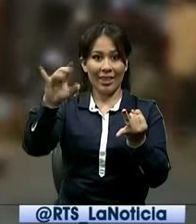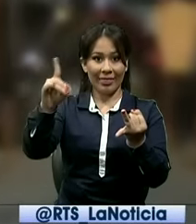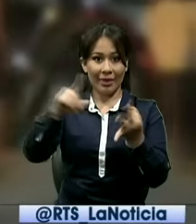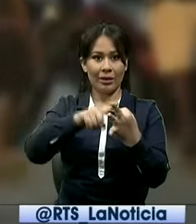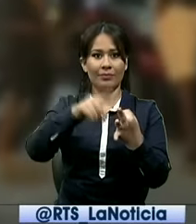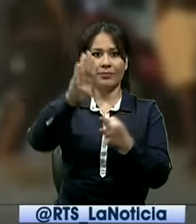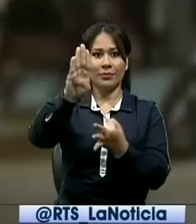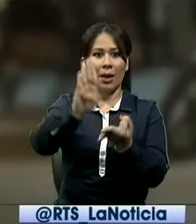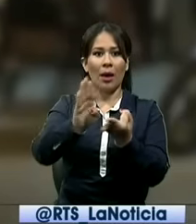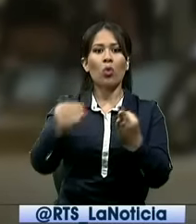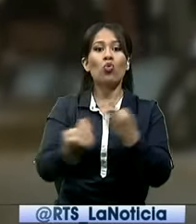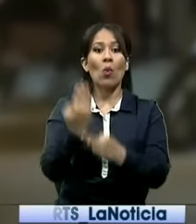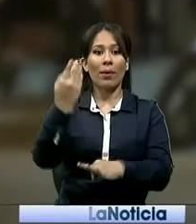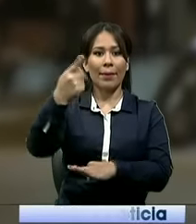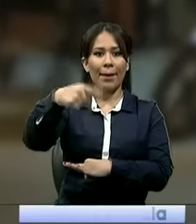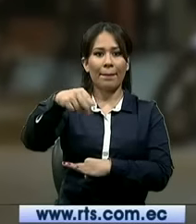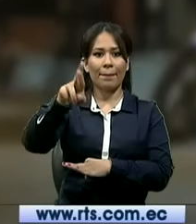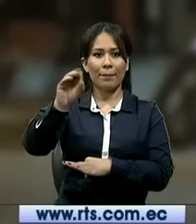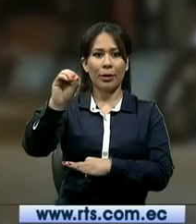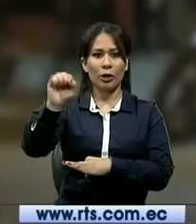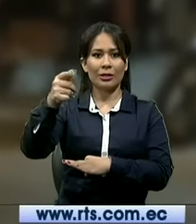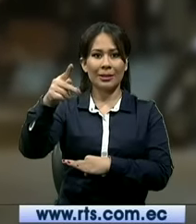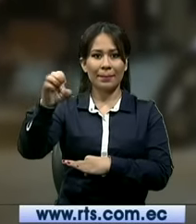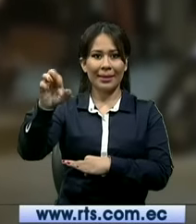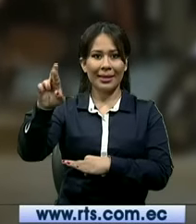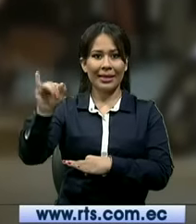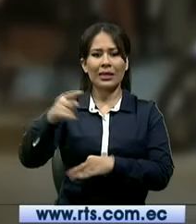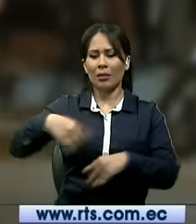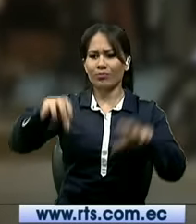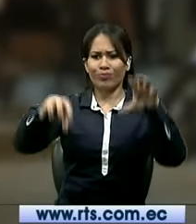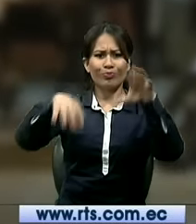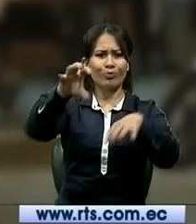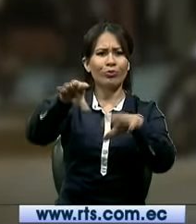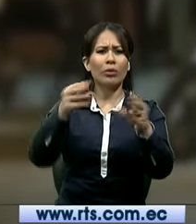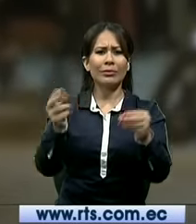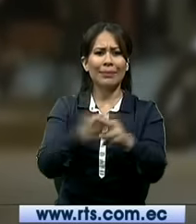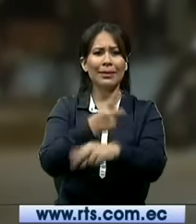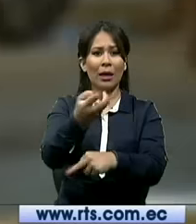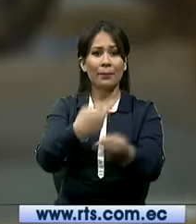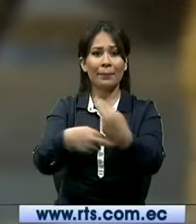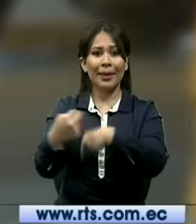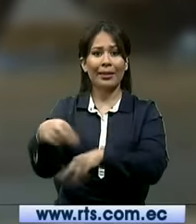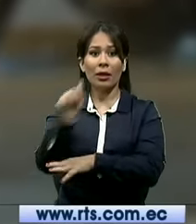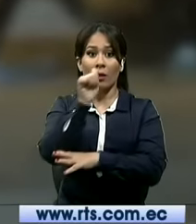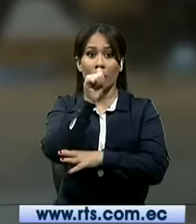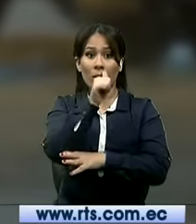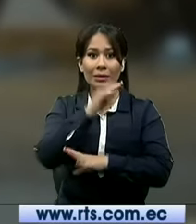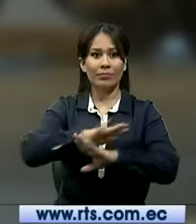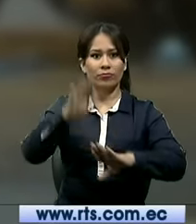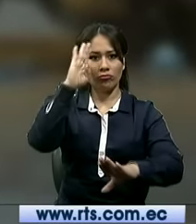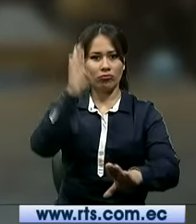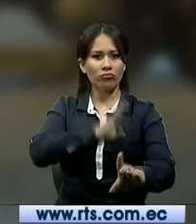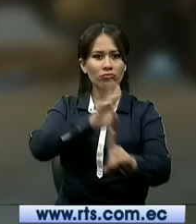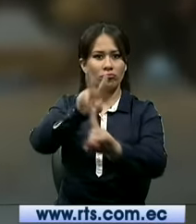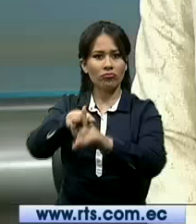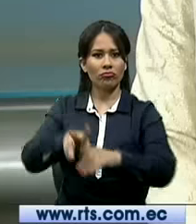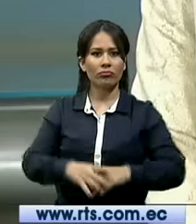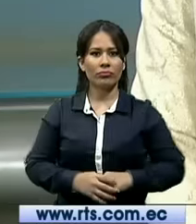la policía que combate en esos lugares el expendio de alcaloides, informó Ítalo